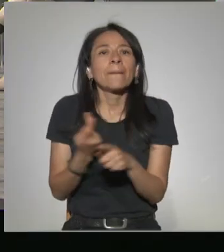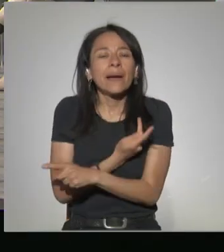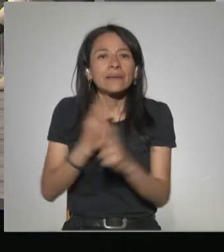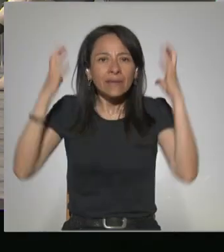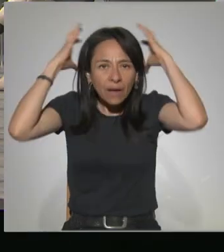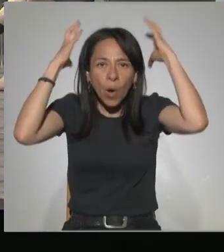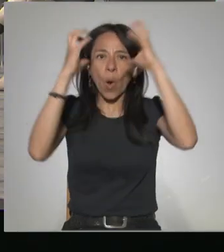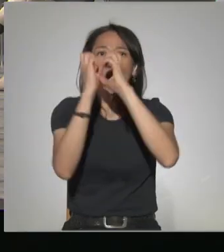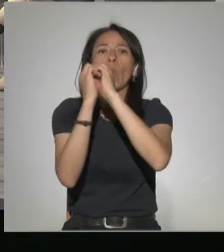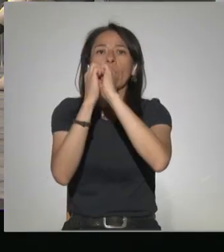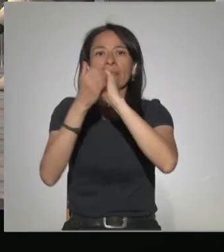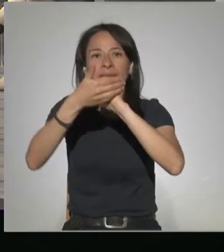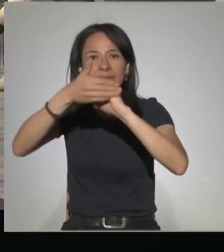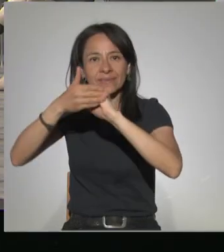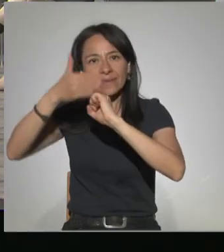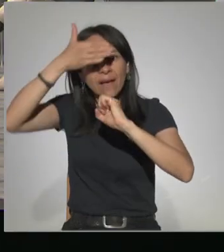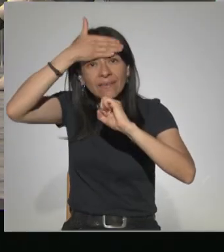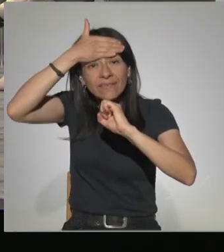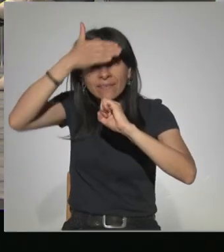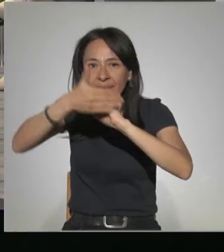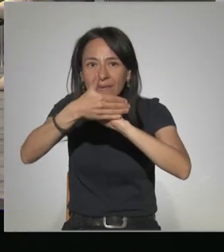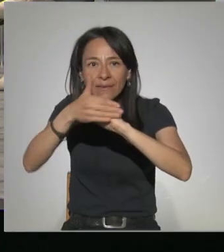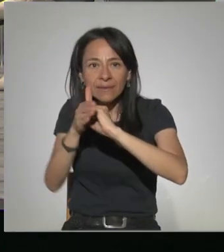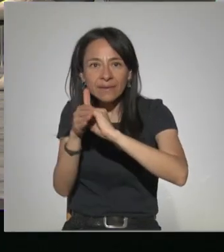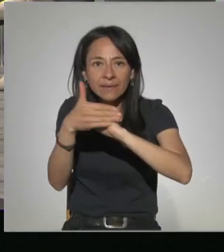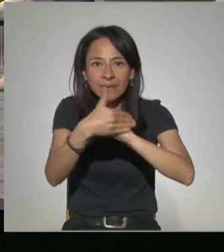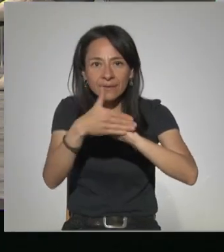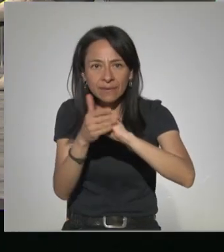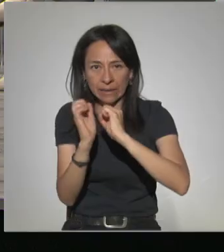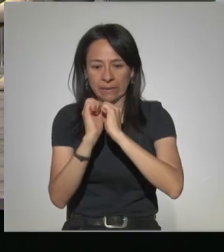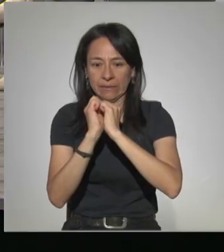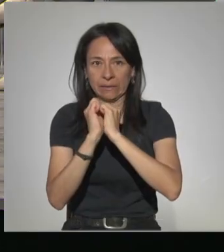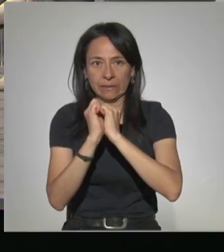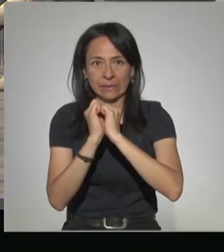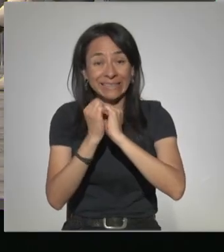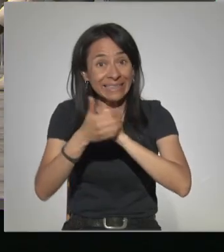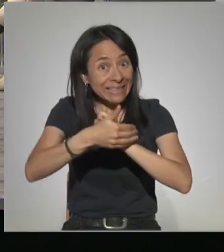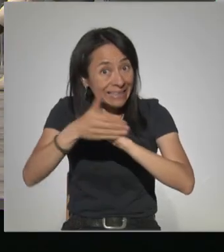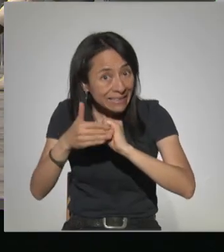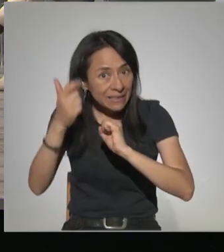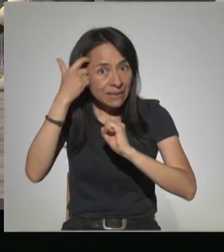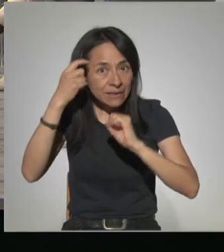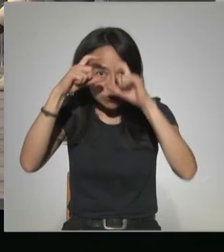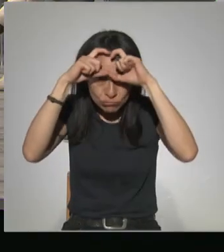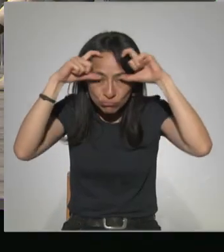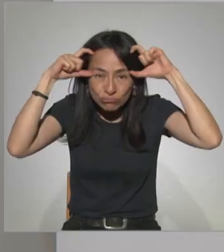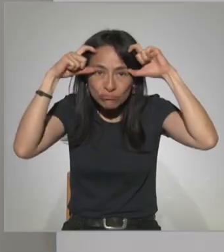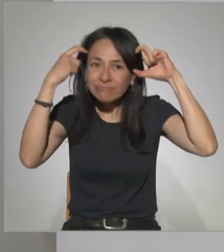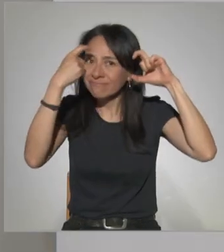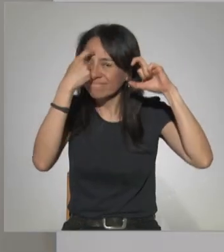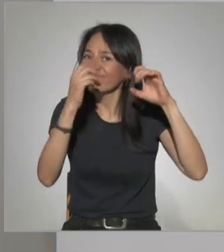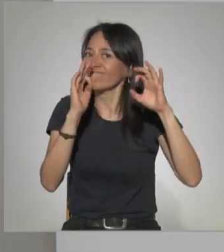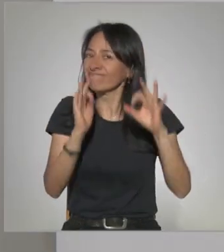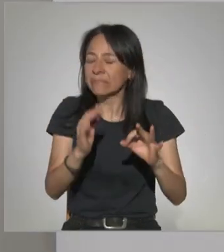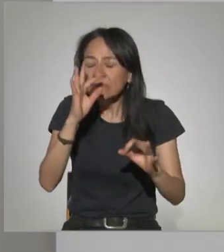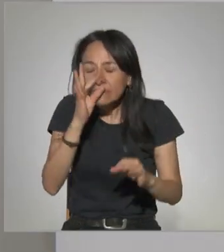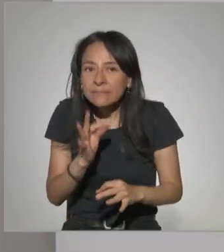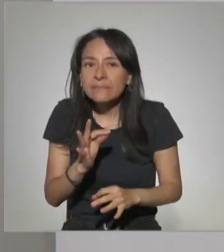prefrontal. Que la corteza prefrontal pues sería como de lo más inteligente que tenemos, ¿no?, que nos permite